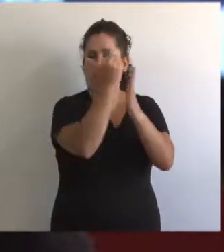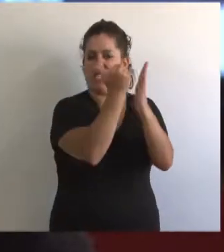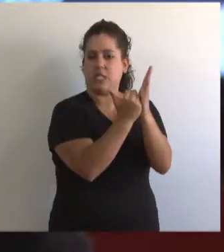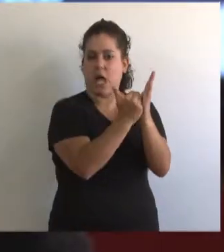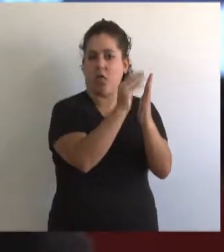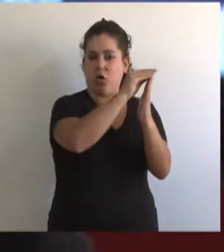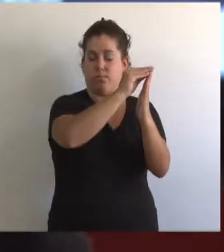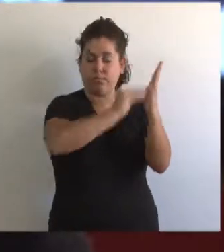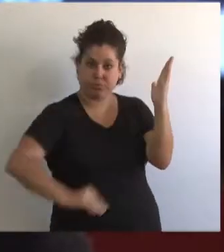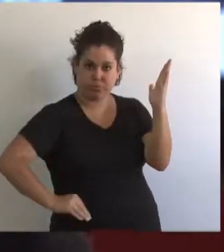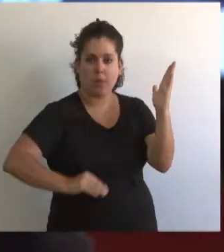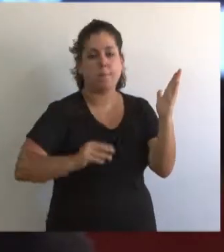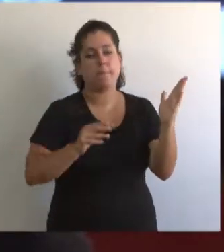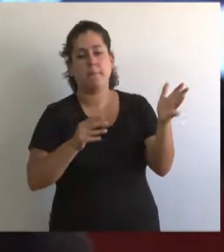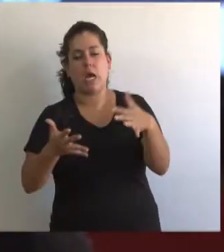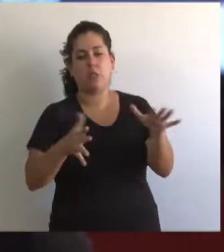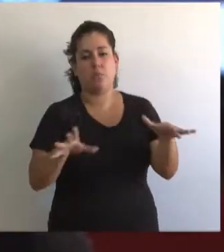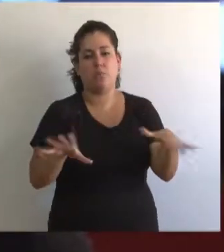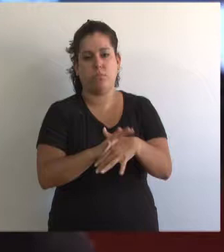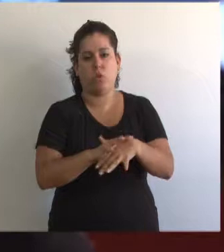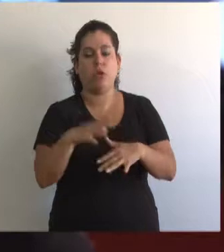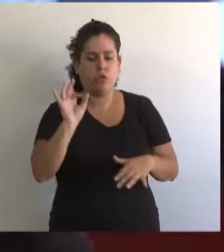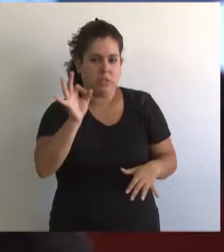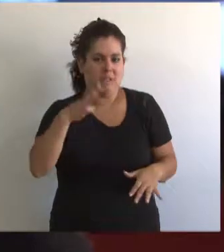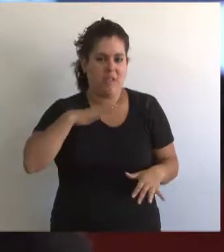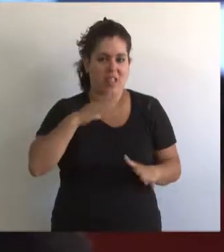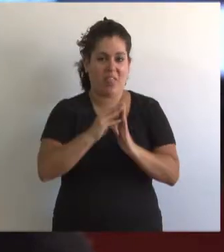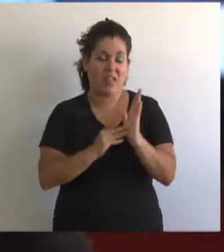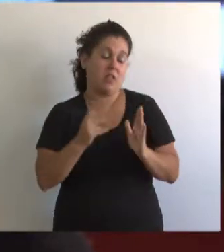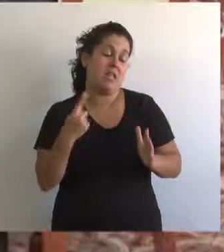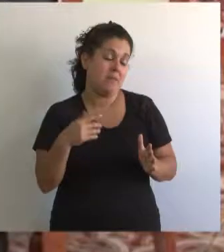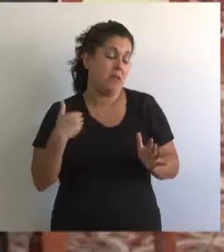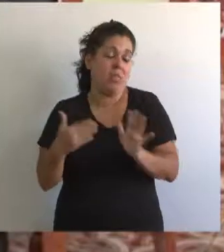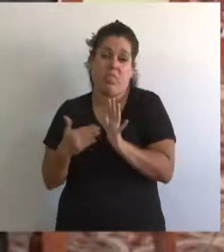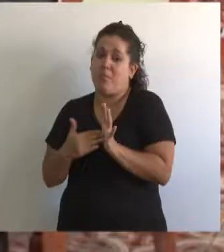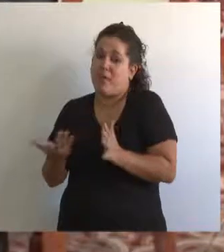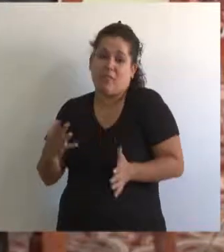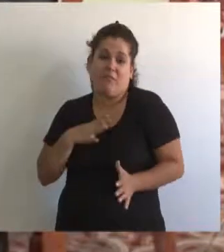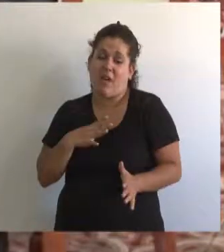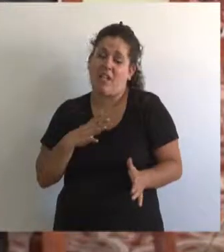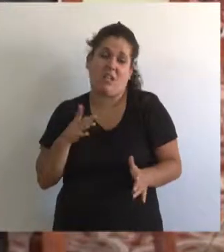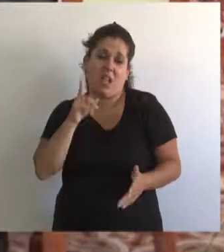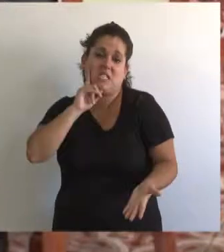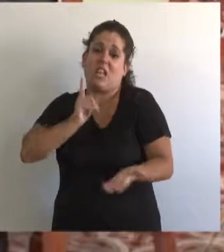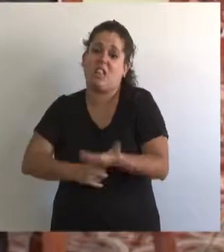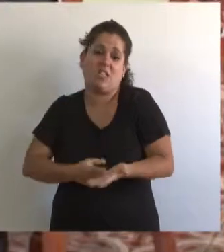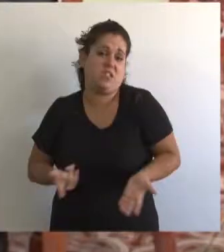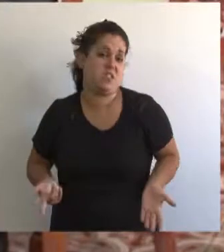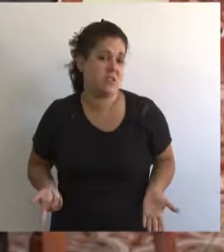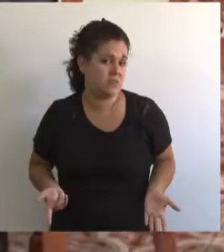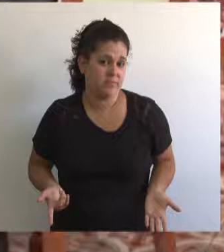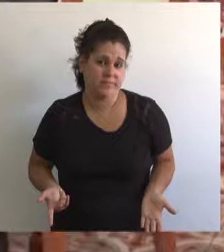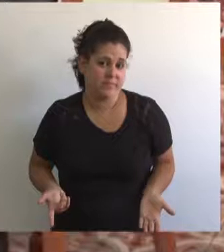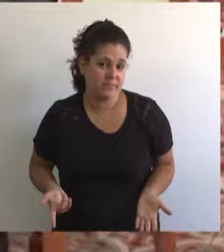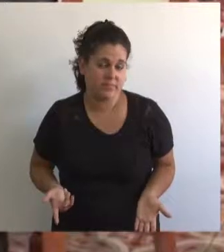si se incorporan estos nuevos votantes? Aunque sea una estimación, más allá de que falte los datos de la justicia. Y lo que pasa es que eso va variando de acuerdo a las sentencias judiciales. Eso